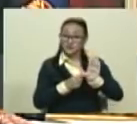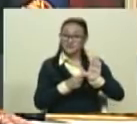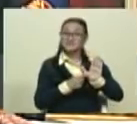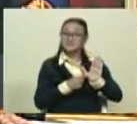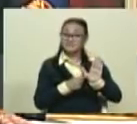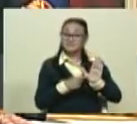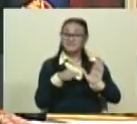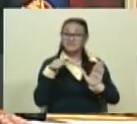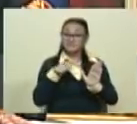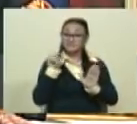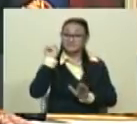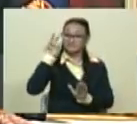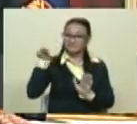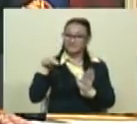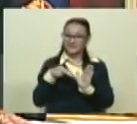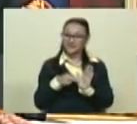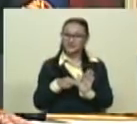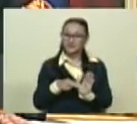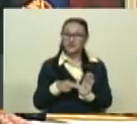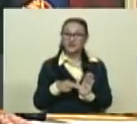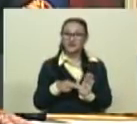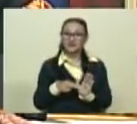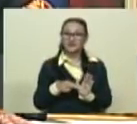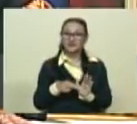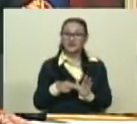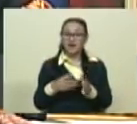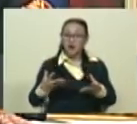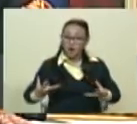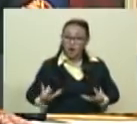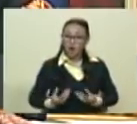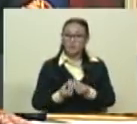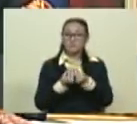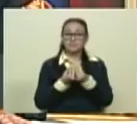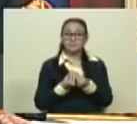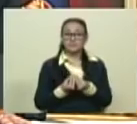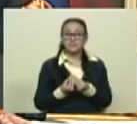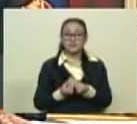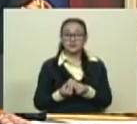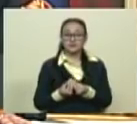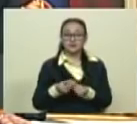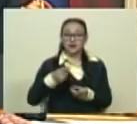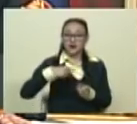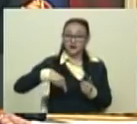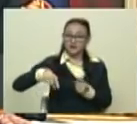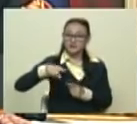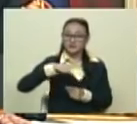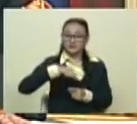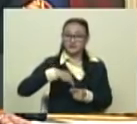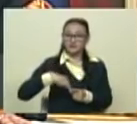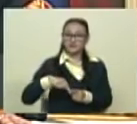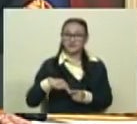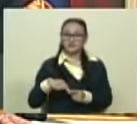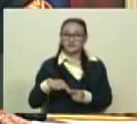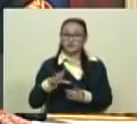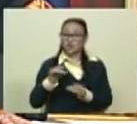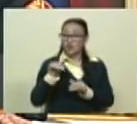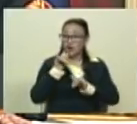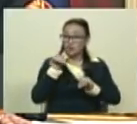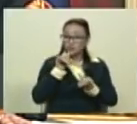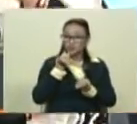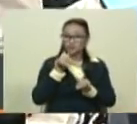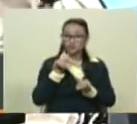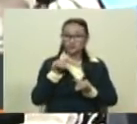Nacional Constituyente va a acompañar y va a jugar un papel clave en los anuncios